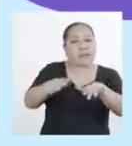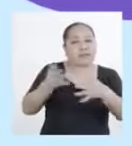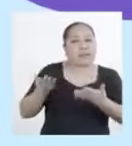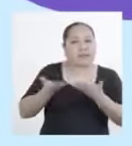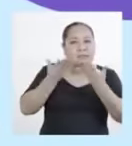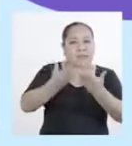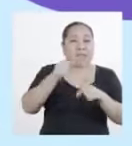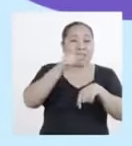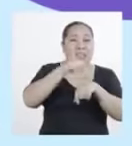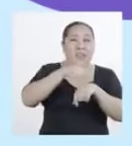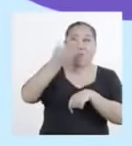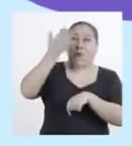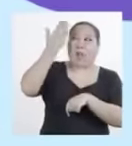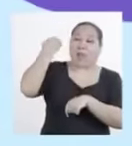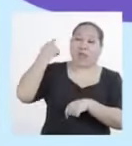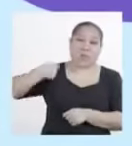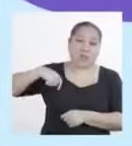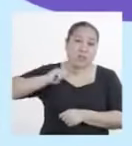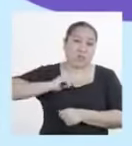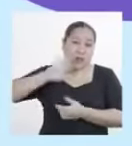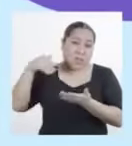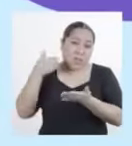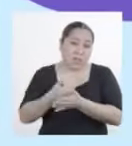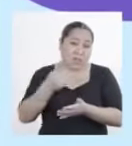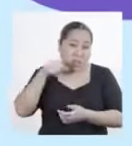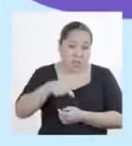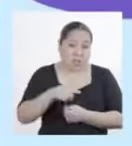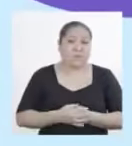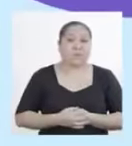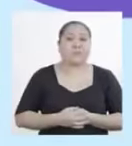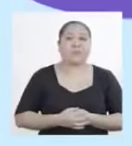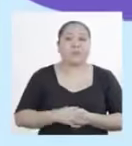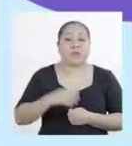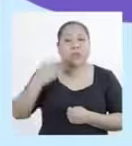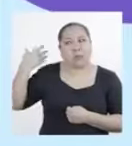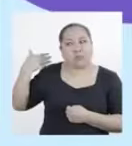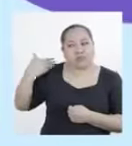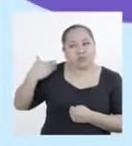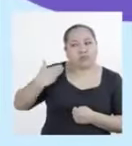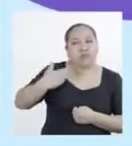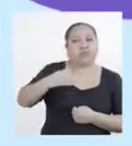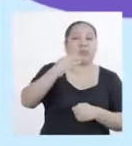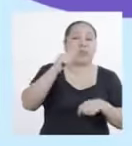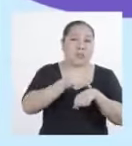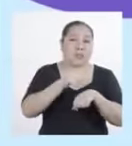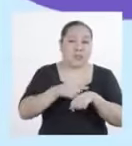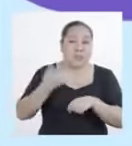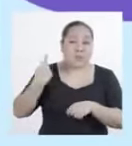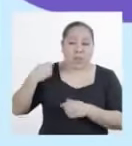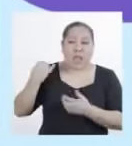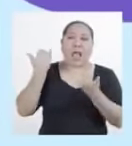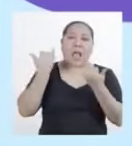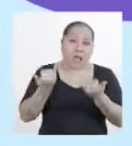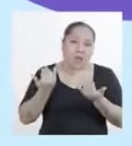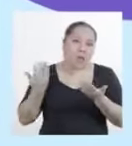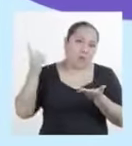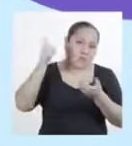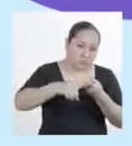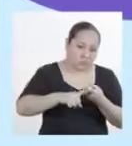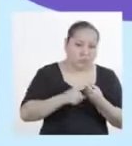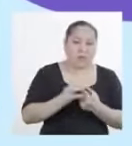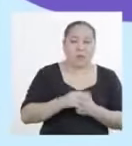que se ha producido desde la época de hibernato Con la llegada de los españoles y africanos A lo largo de su época republicana hasta realidad